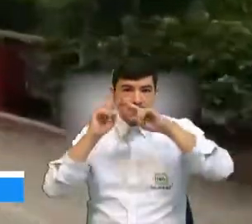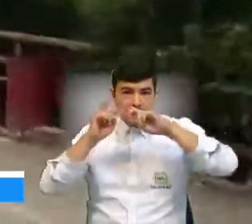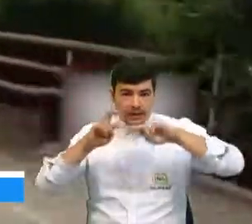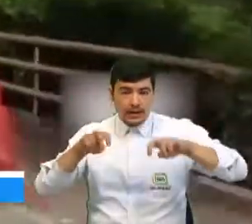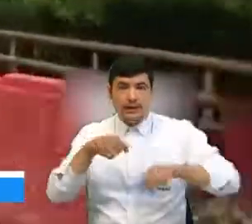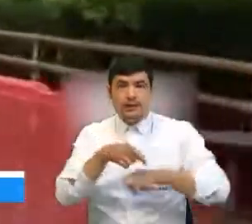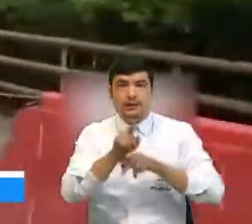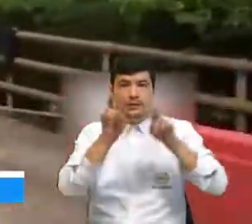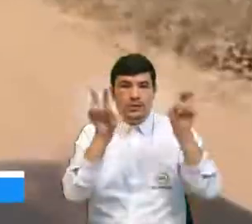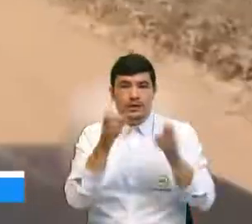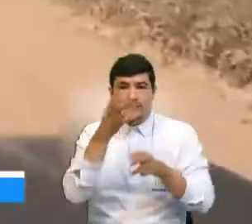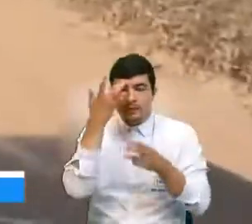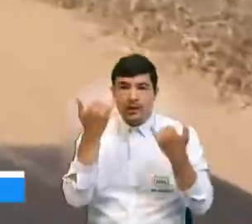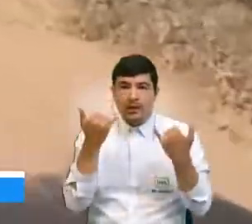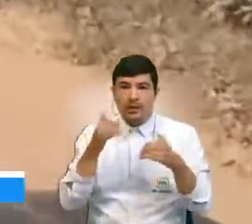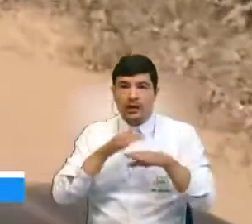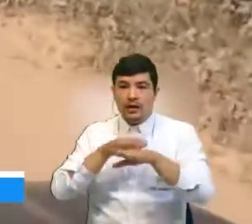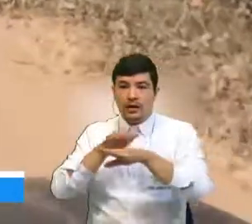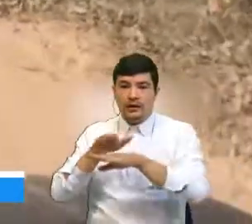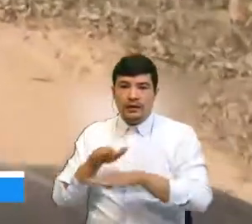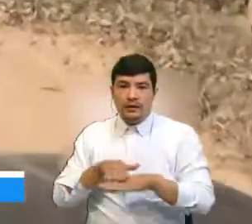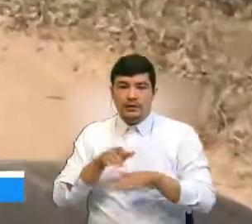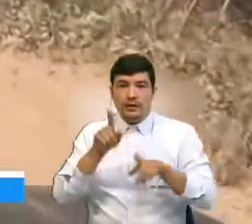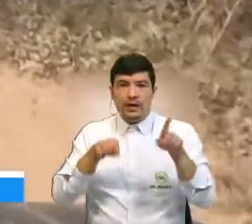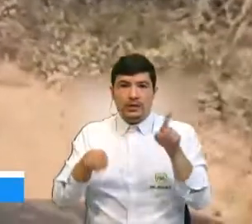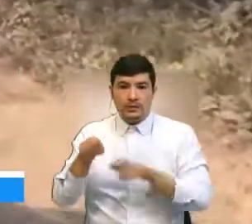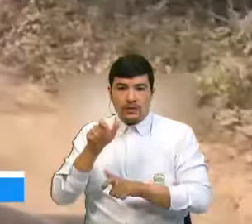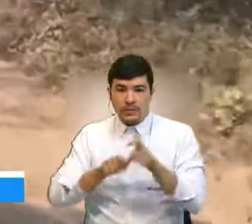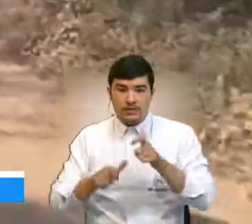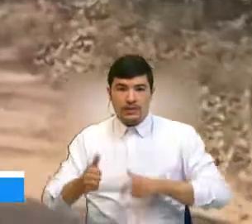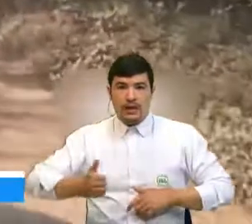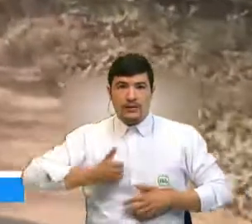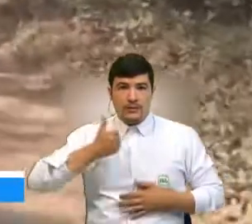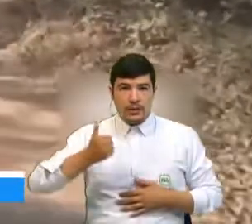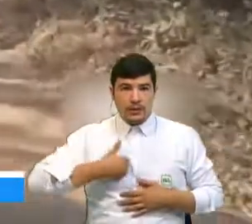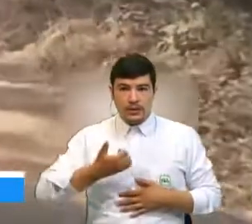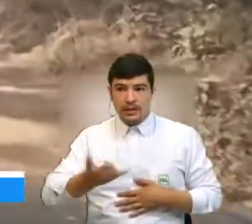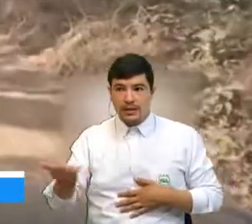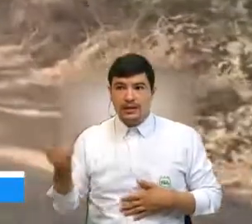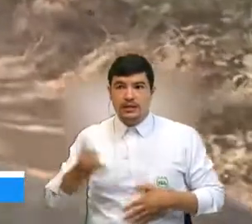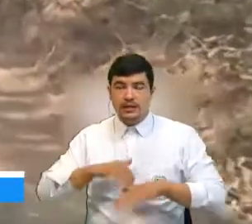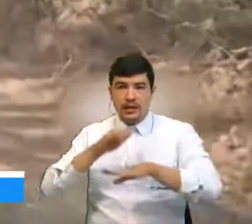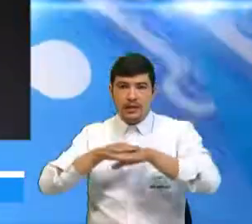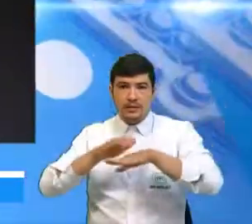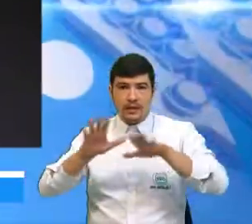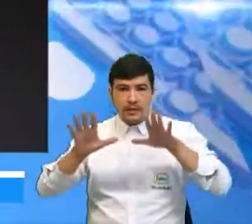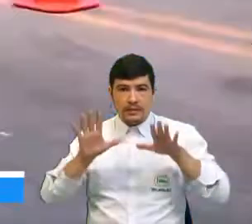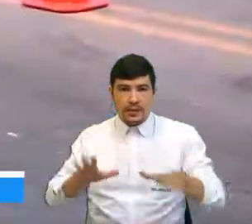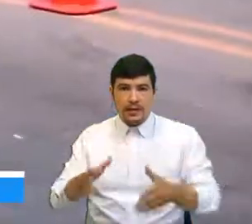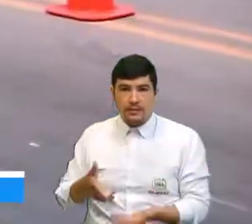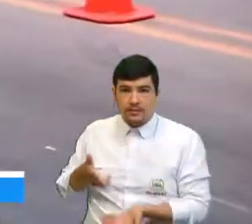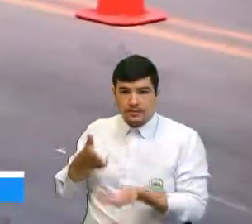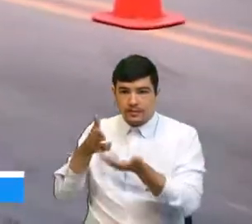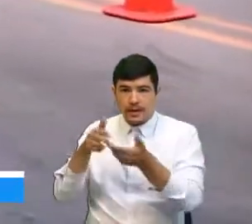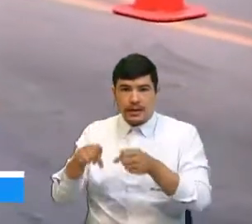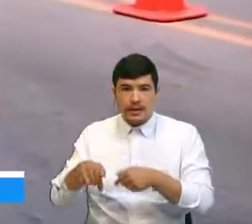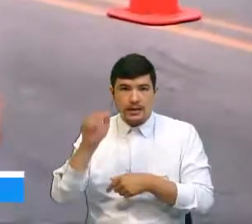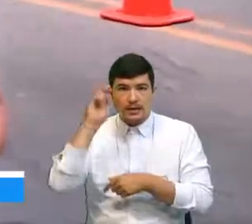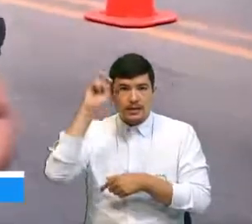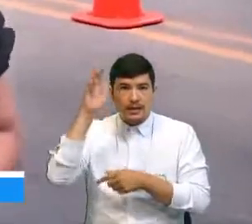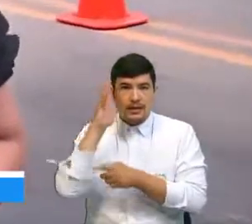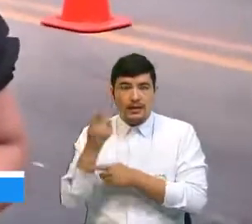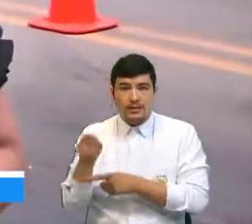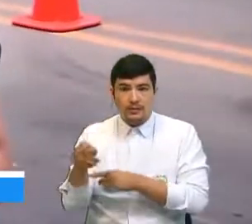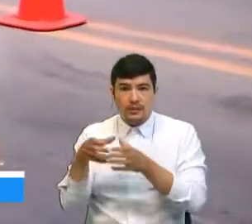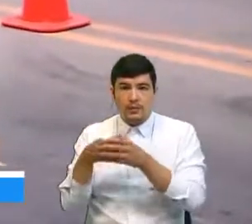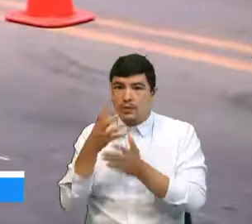porque advierten que hay algunas personas que se están aprovechando de este anuncio de paro armado aquí en norte de Santander por